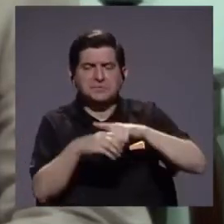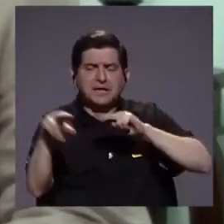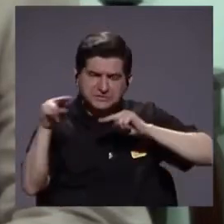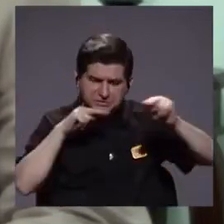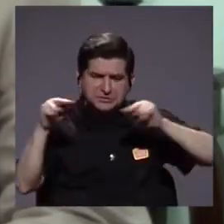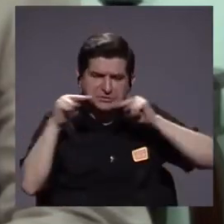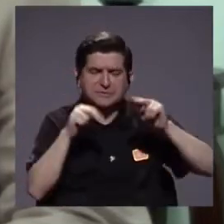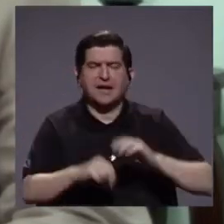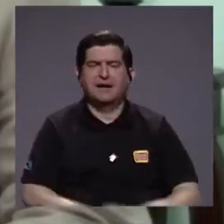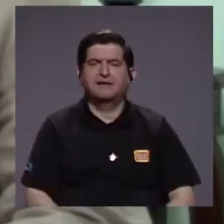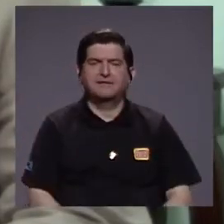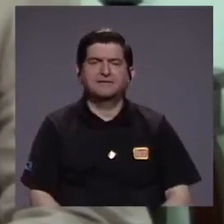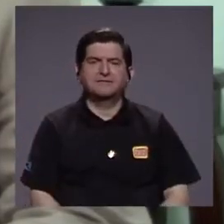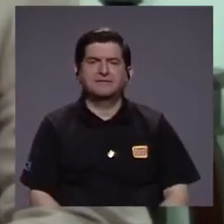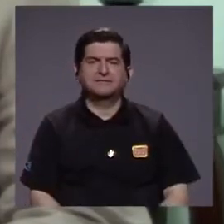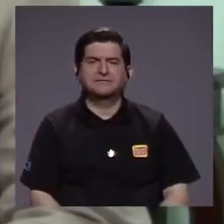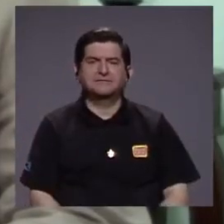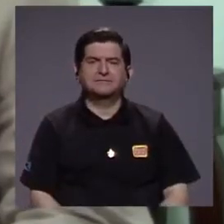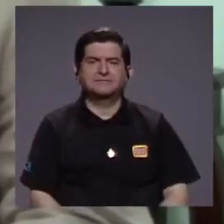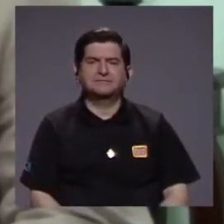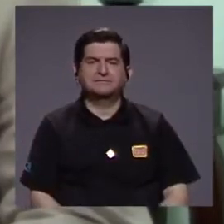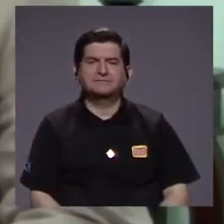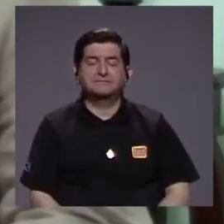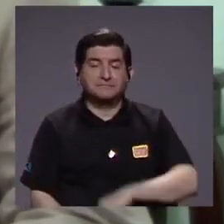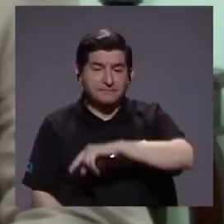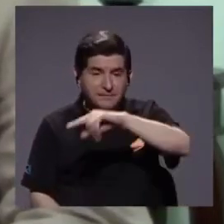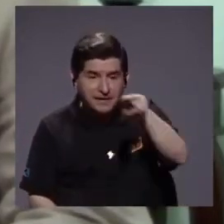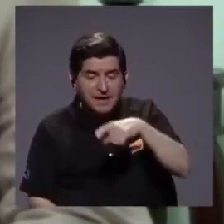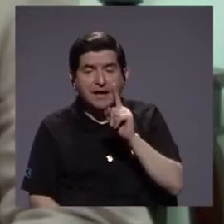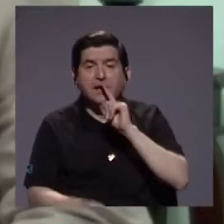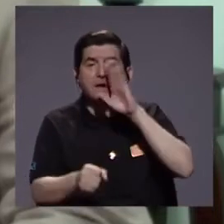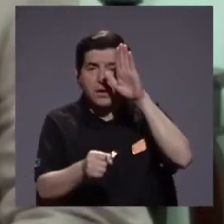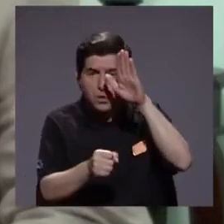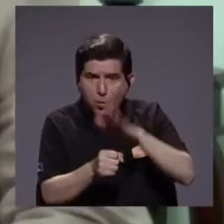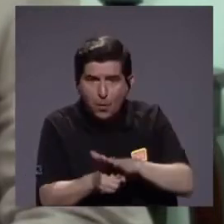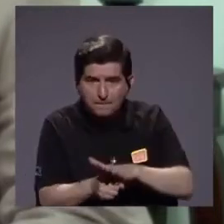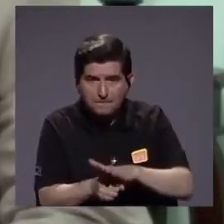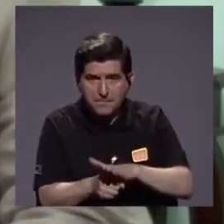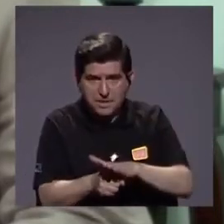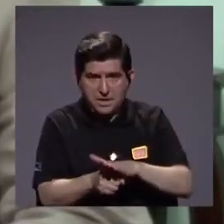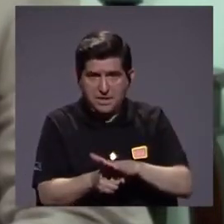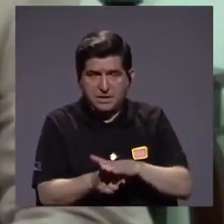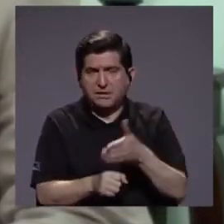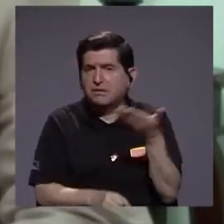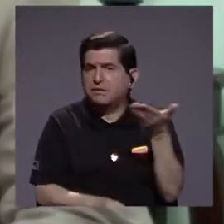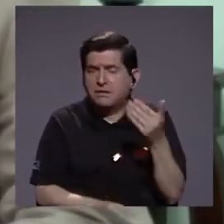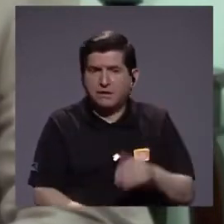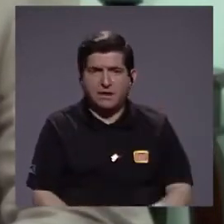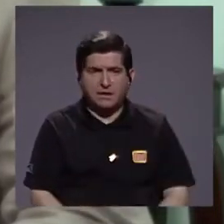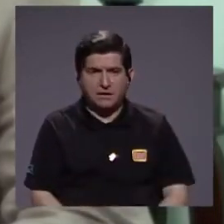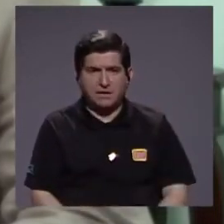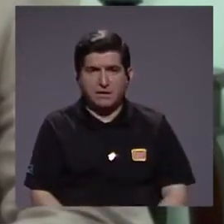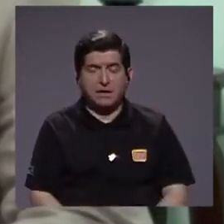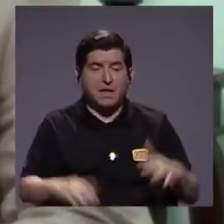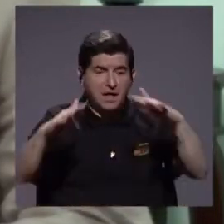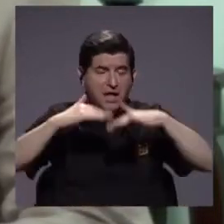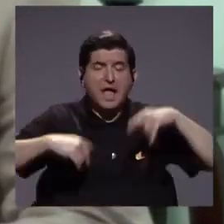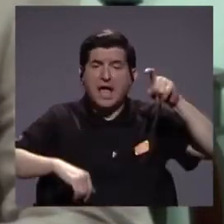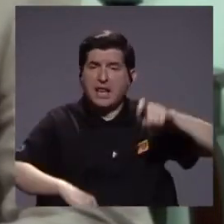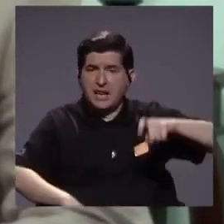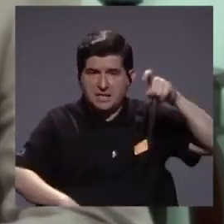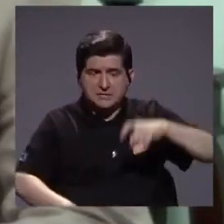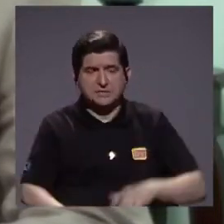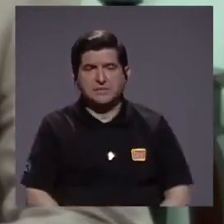negociación de manera de que se cumpla y se dé pues los espacios